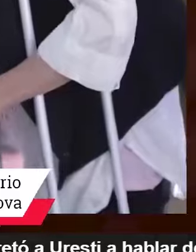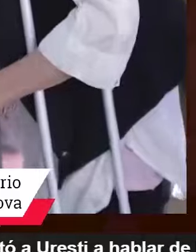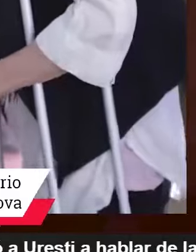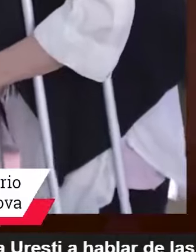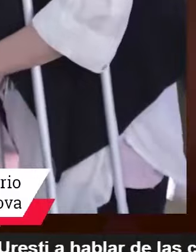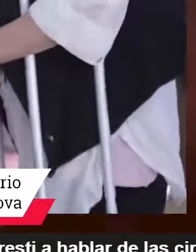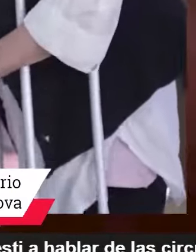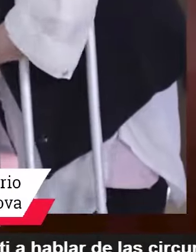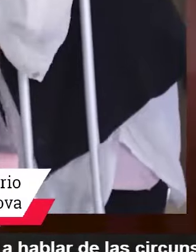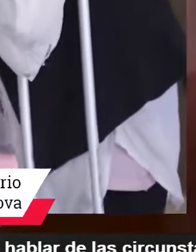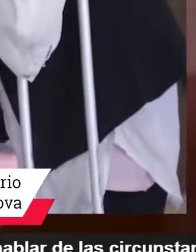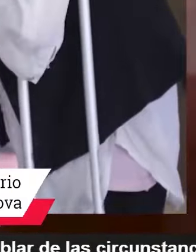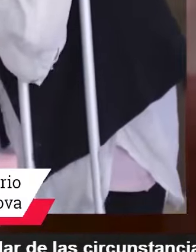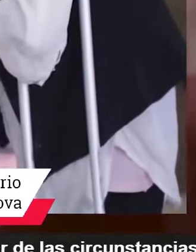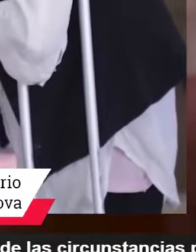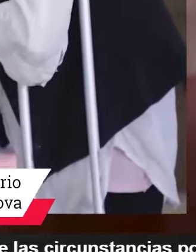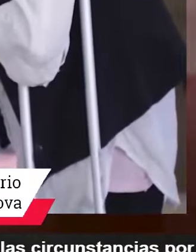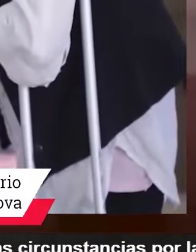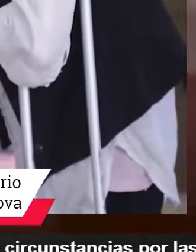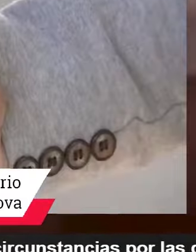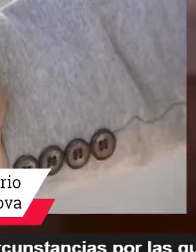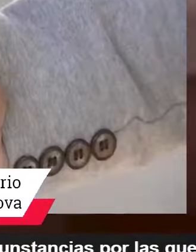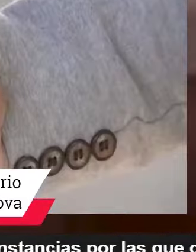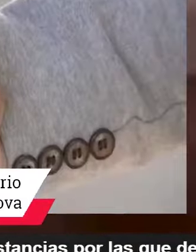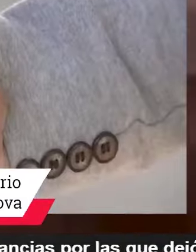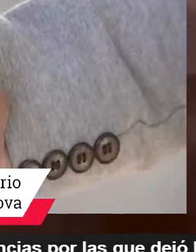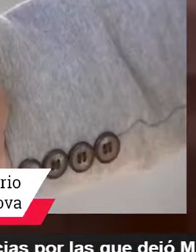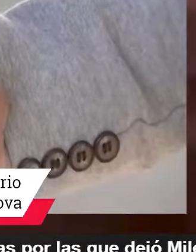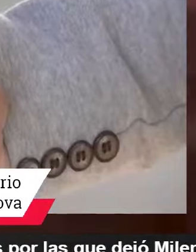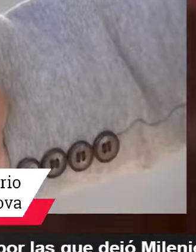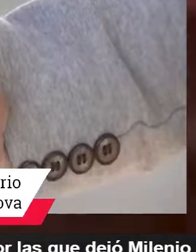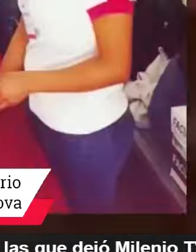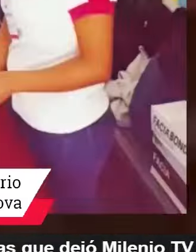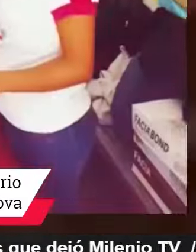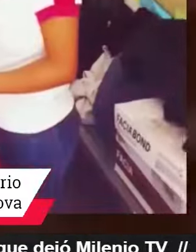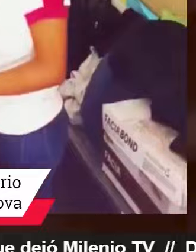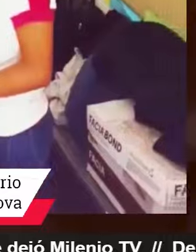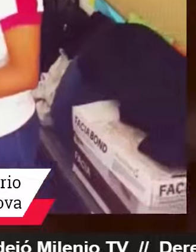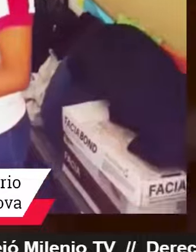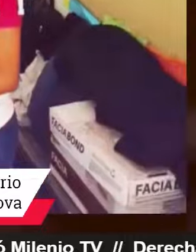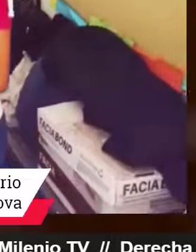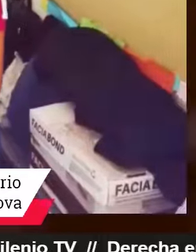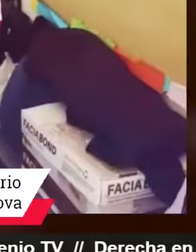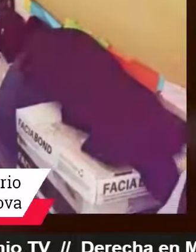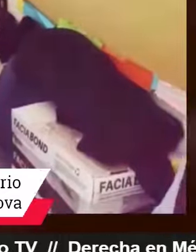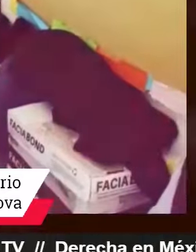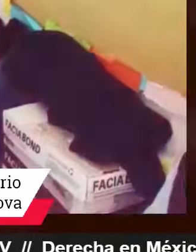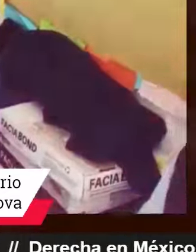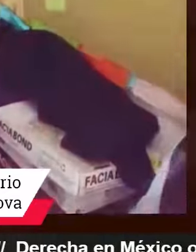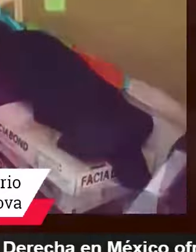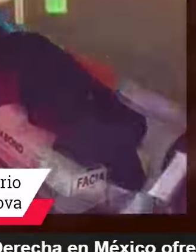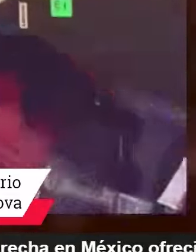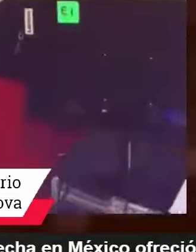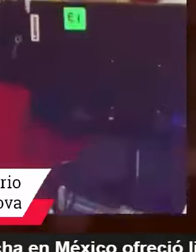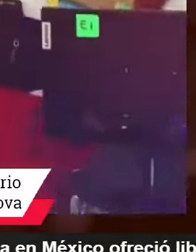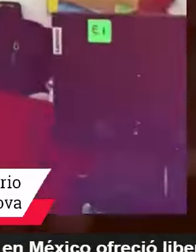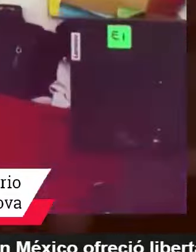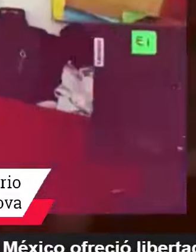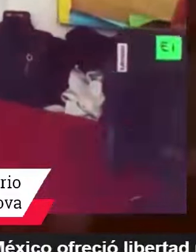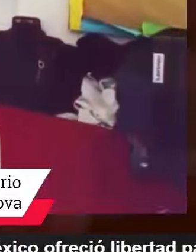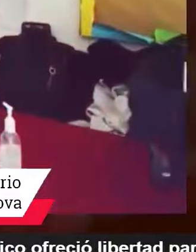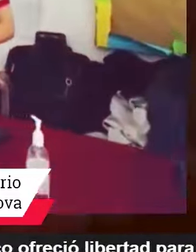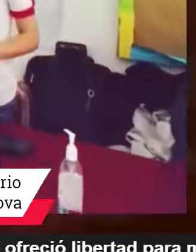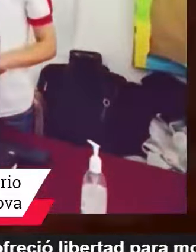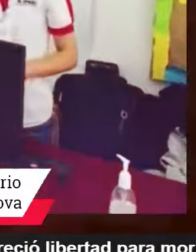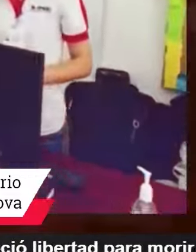15 de diciembre en la cual Eh pues ella sostenía que es importante de hecho hubo un bloque de consejeros